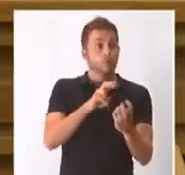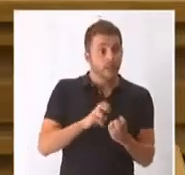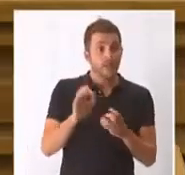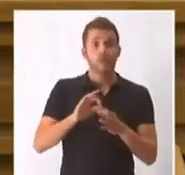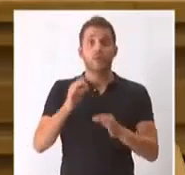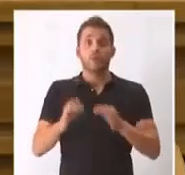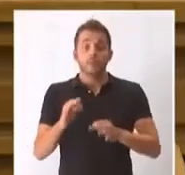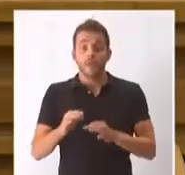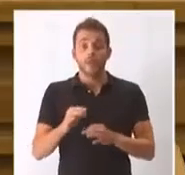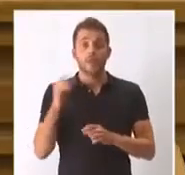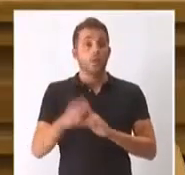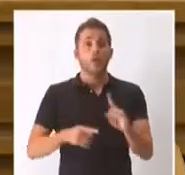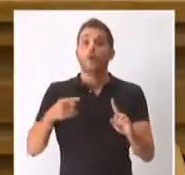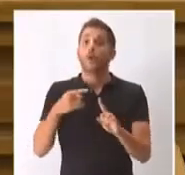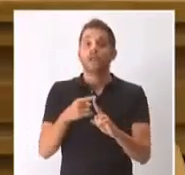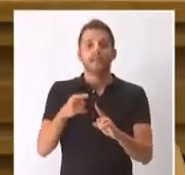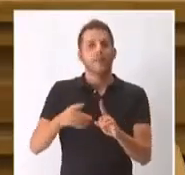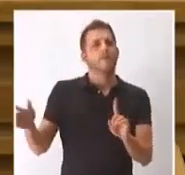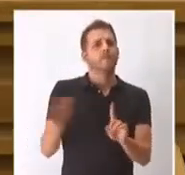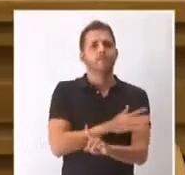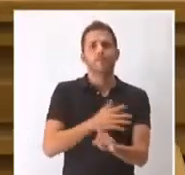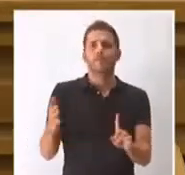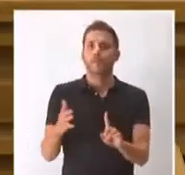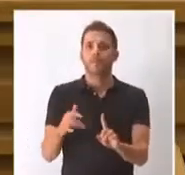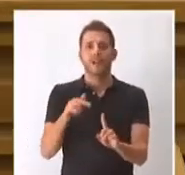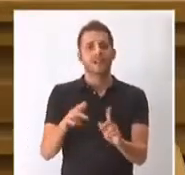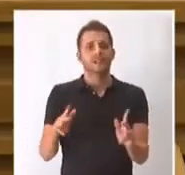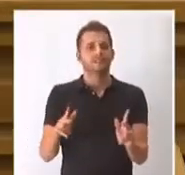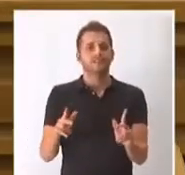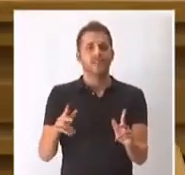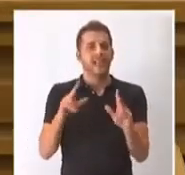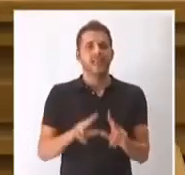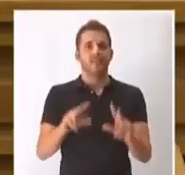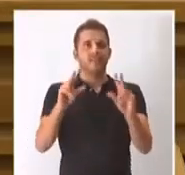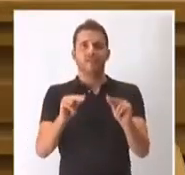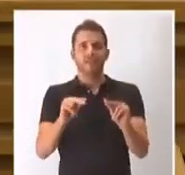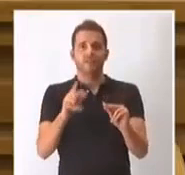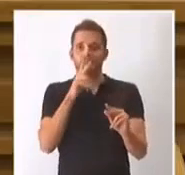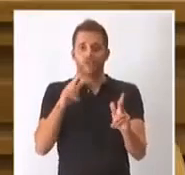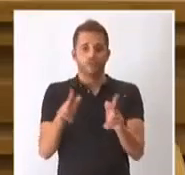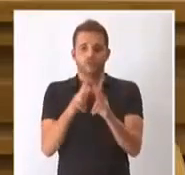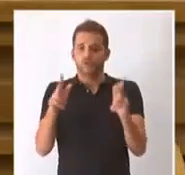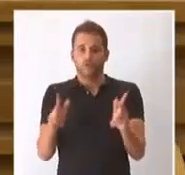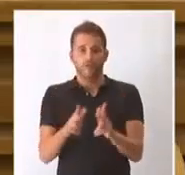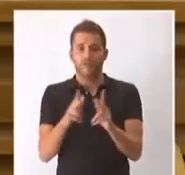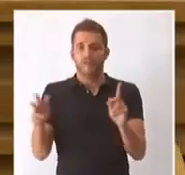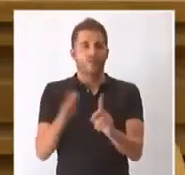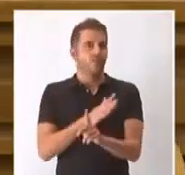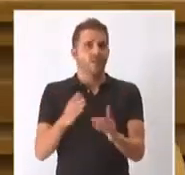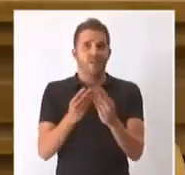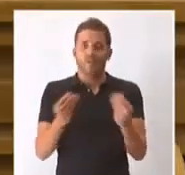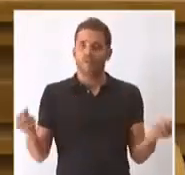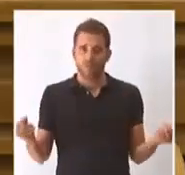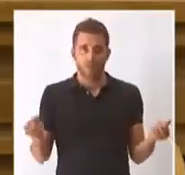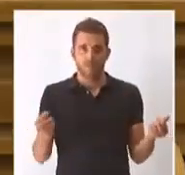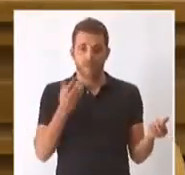produzca esta violencia en medio de una sociedad que haya dedicado tantas violencias a lo largo de su historia incluso la que hemos tenido